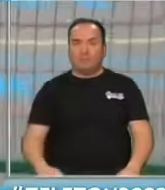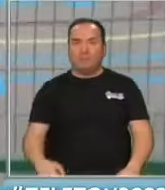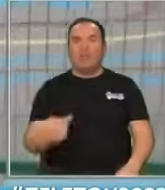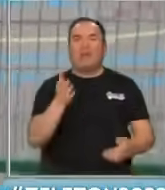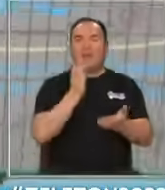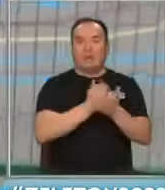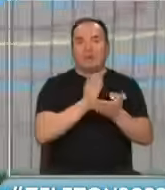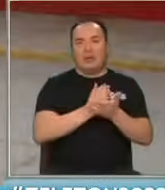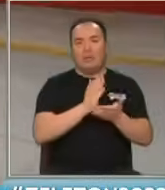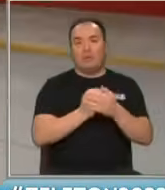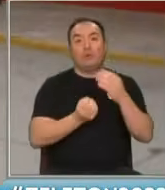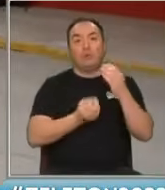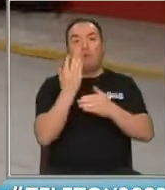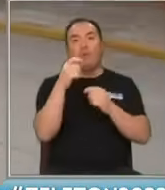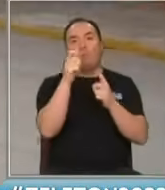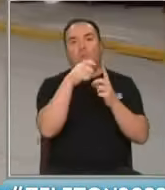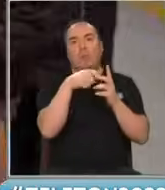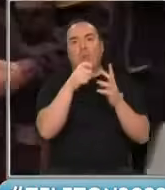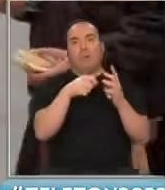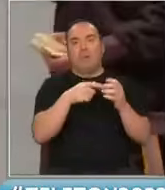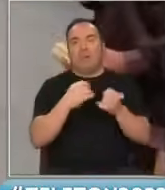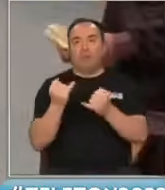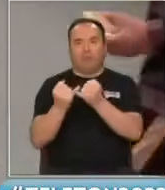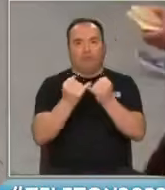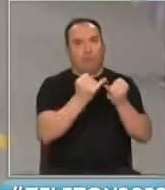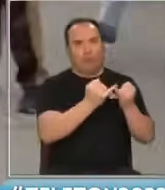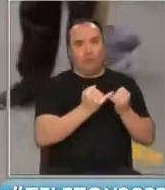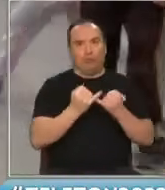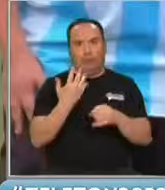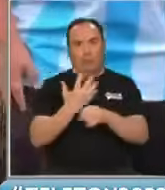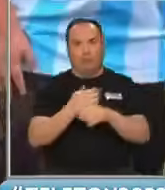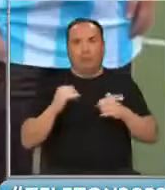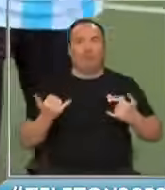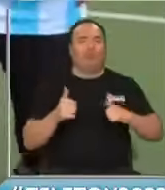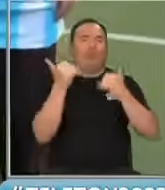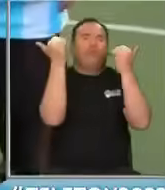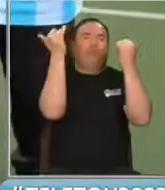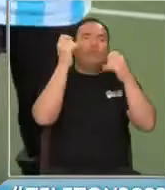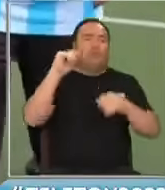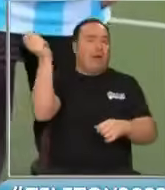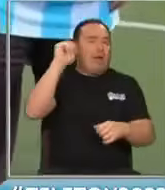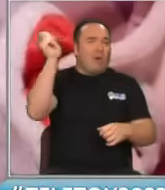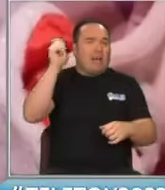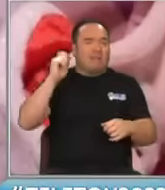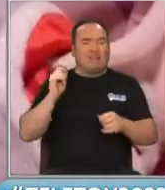Colegio nuevo hace unos meses, que tengo varios amigos, me la paso súper bien en el recreo.